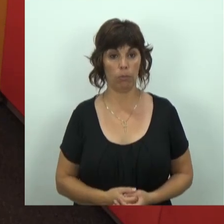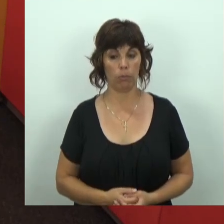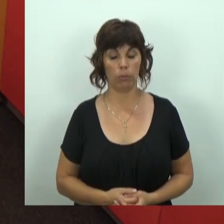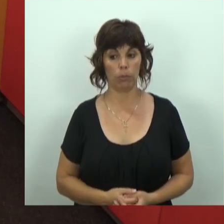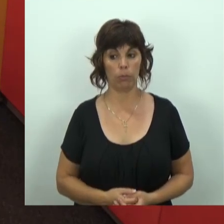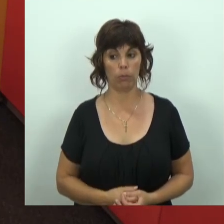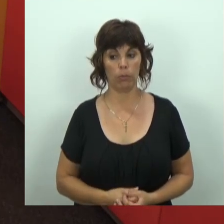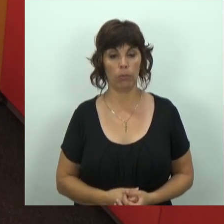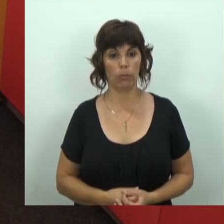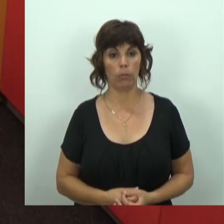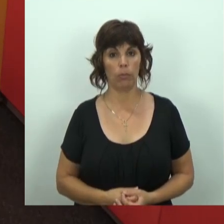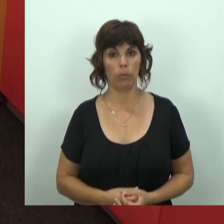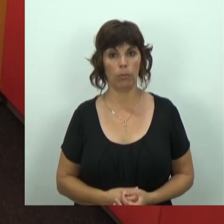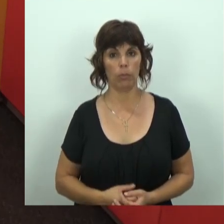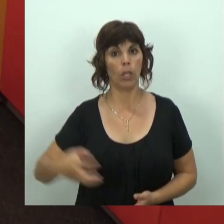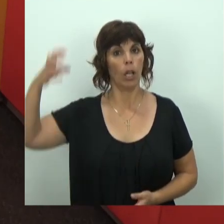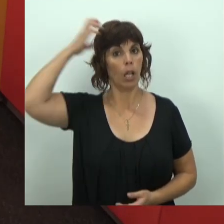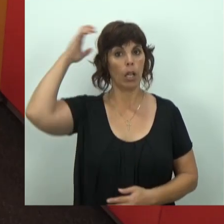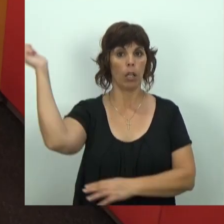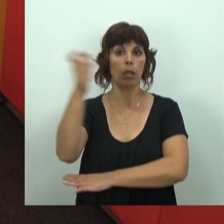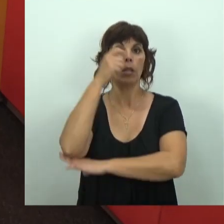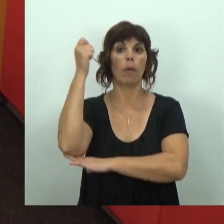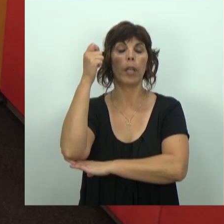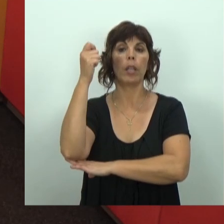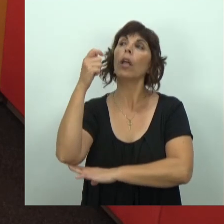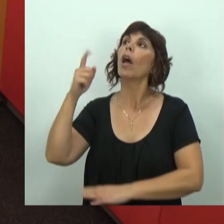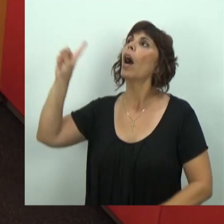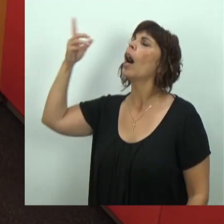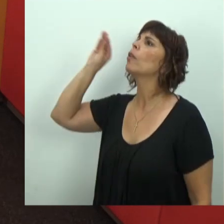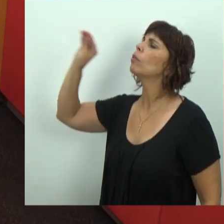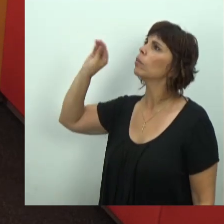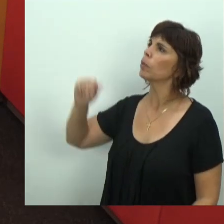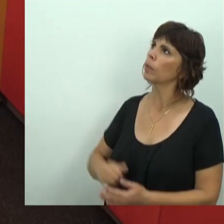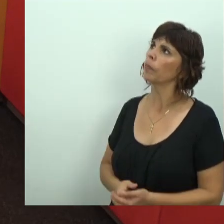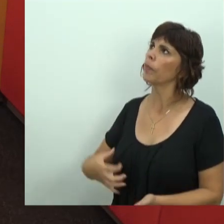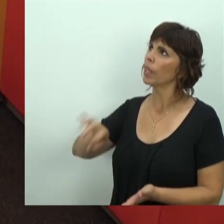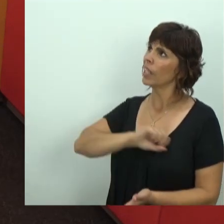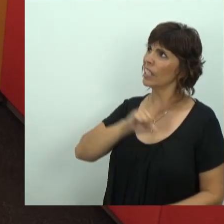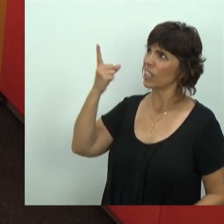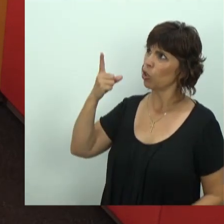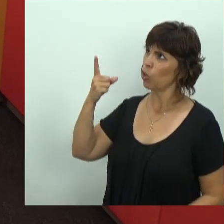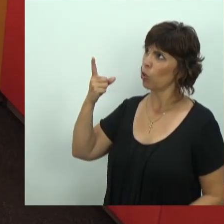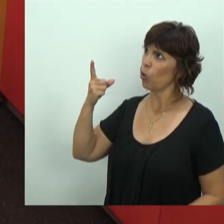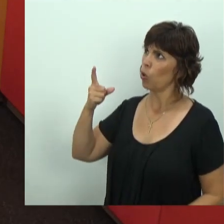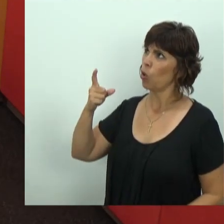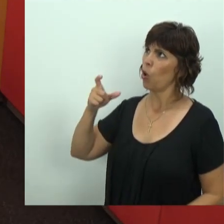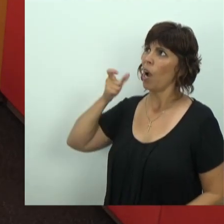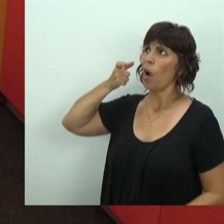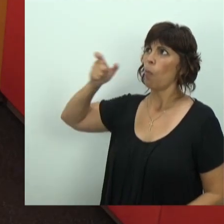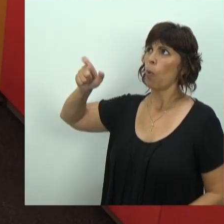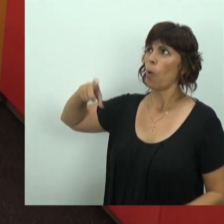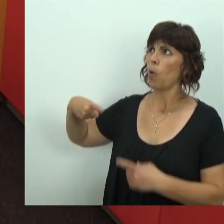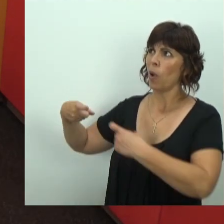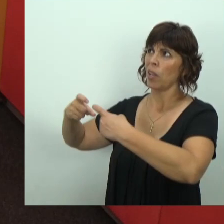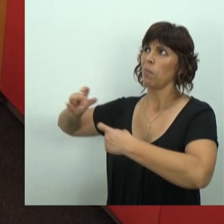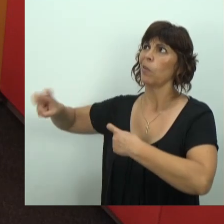él consulta al Señor. Señor, ¿iré yo contra los filisteos? ¿Lo vas a entregar en